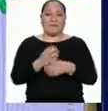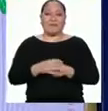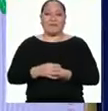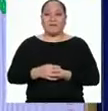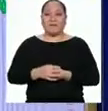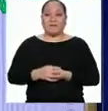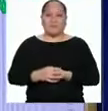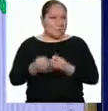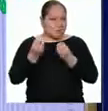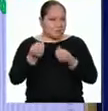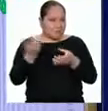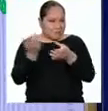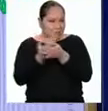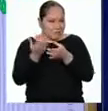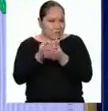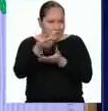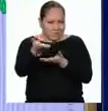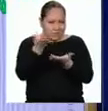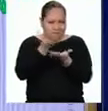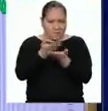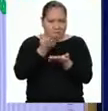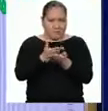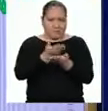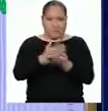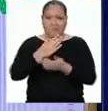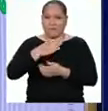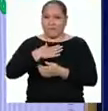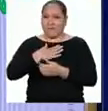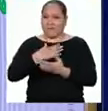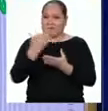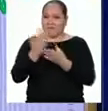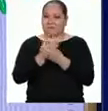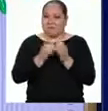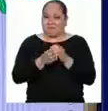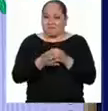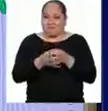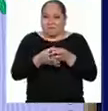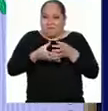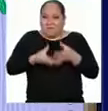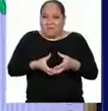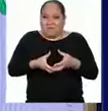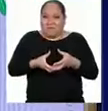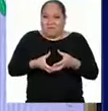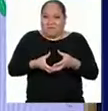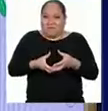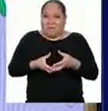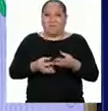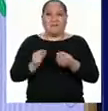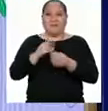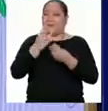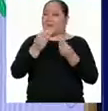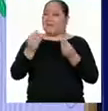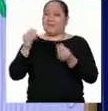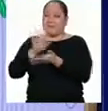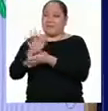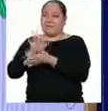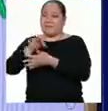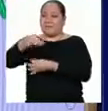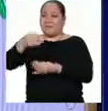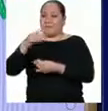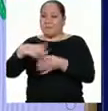¿Cómo están sus portafolios de evidencias? El mío ya está bastante lleno con todas las actividades que hemos